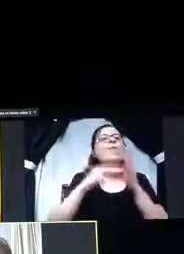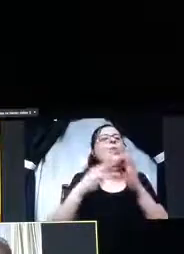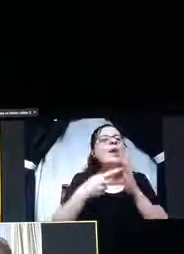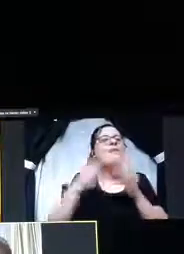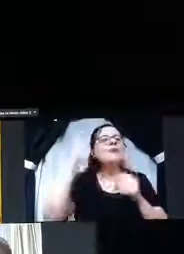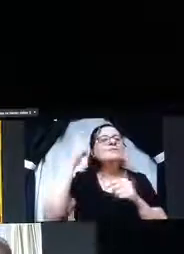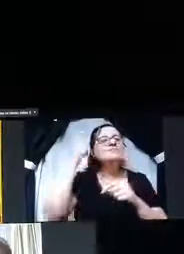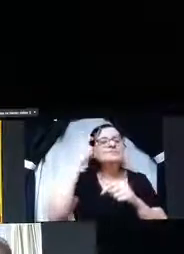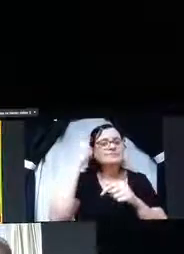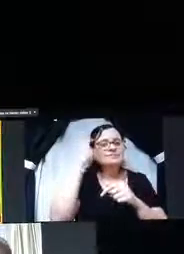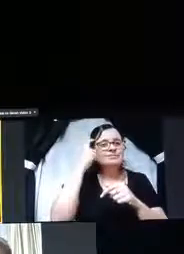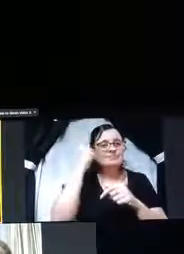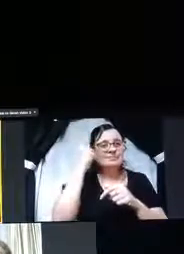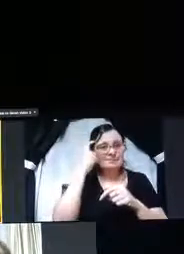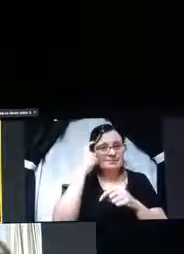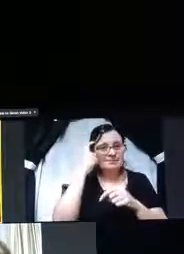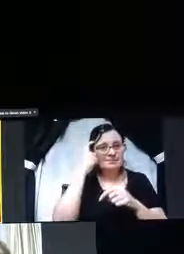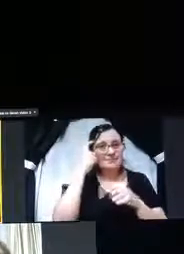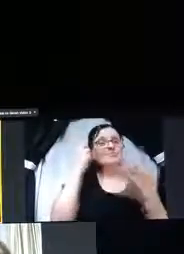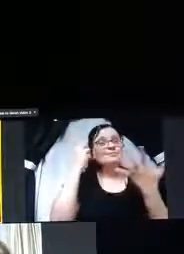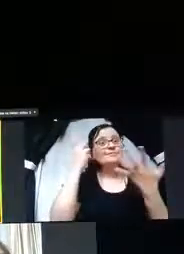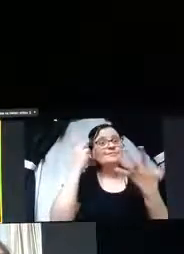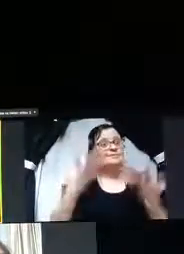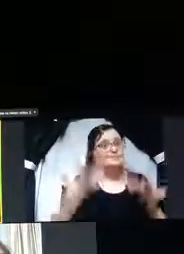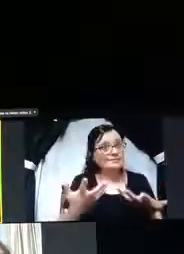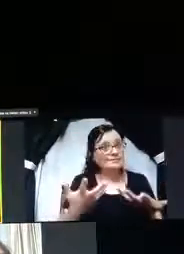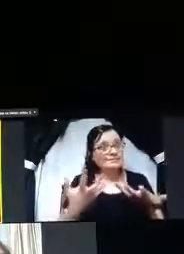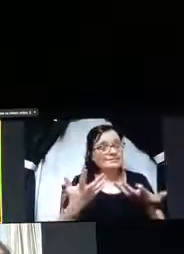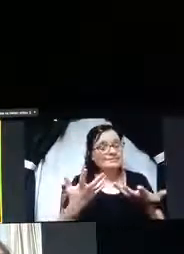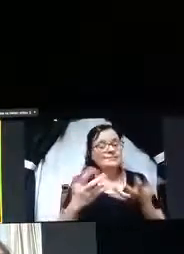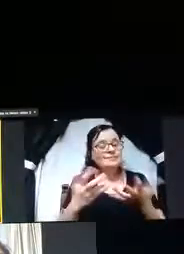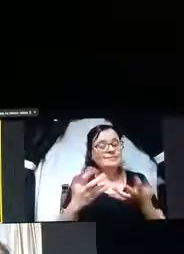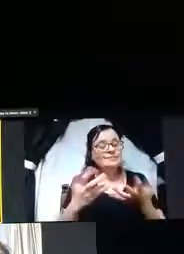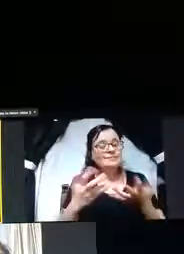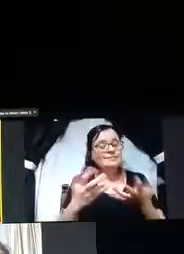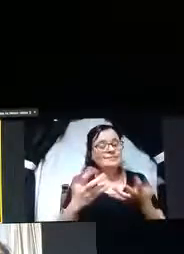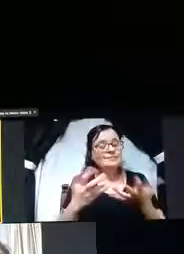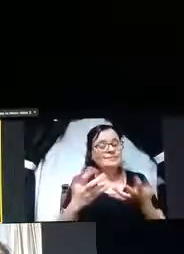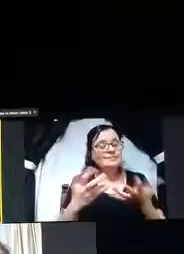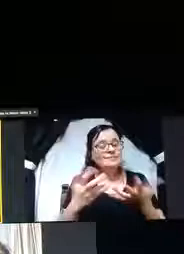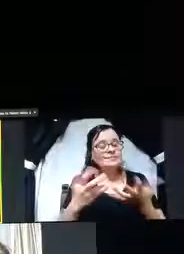Exactamente. Mira, me parece que